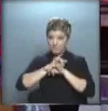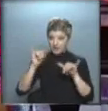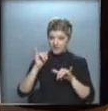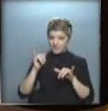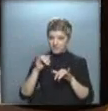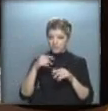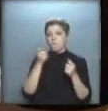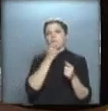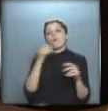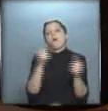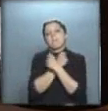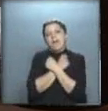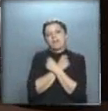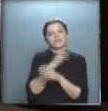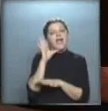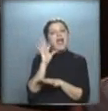no. Se den un abrazo.